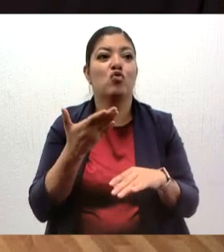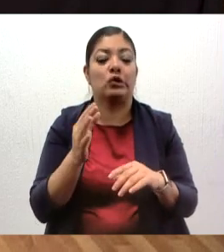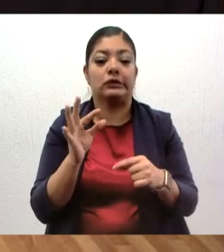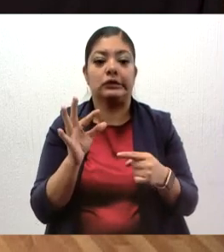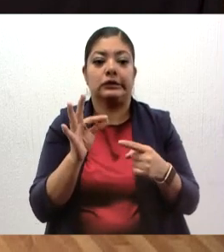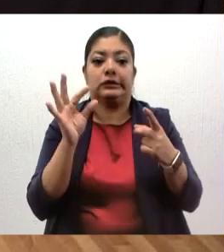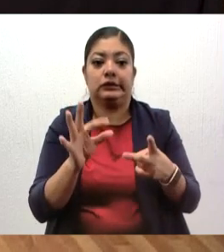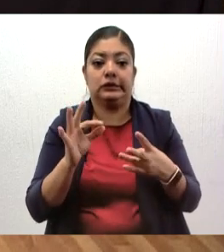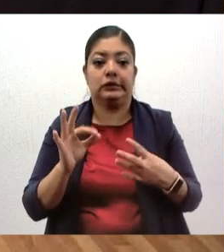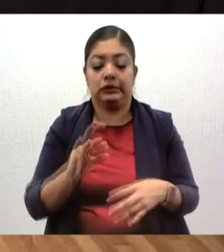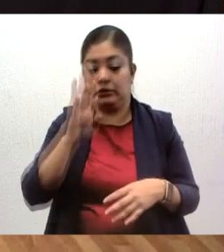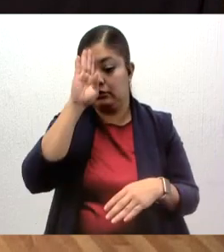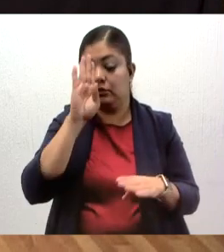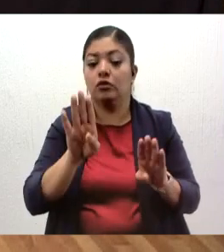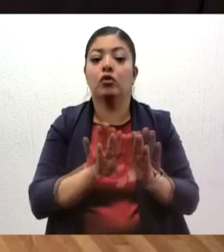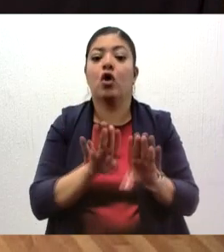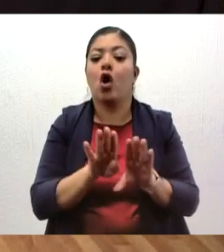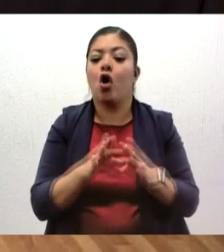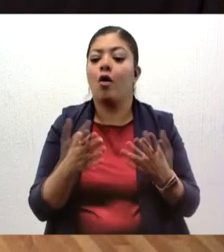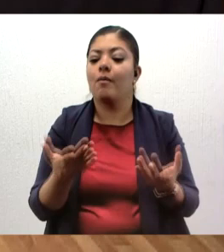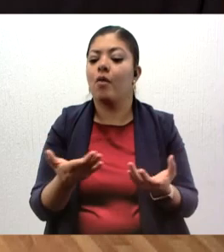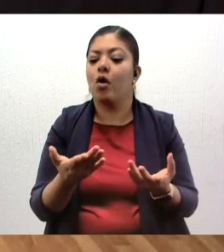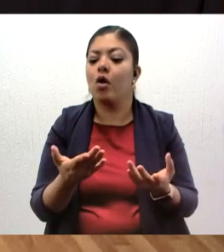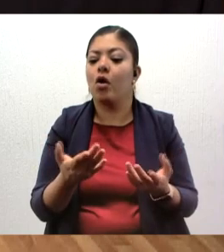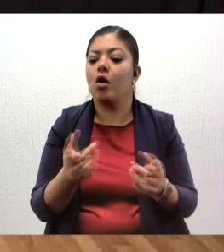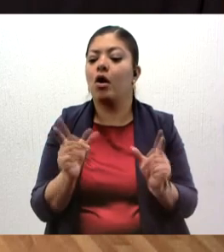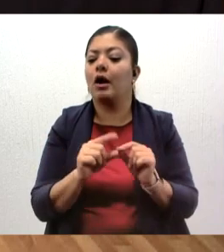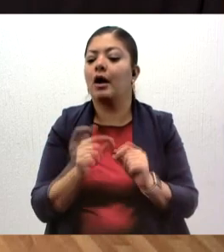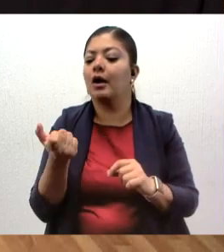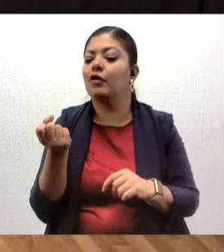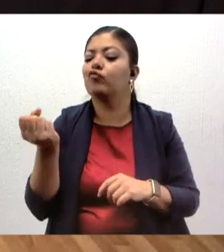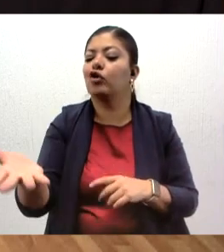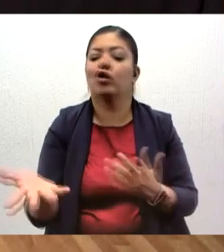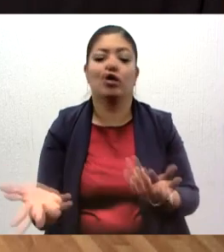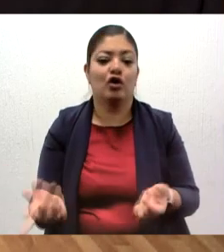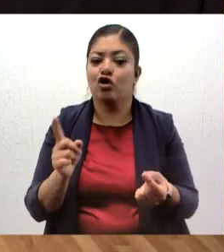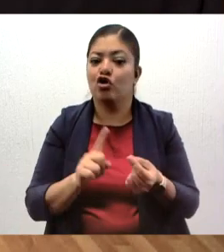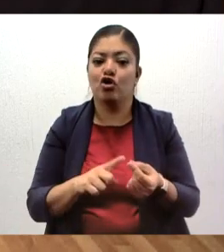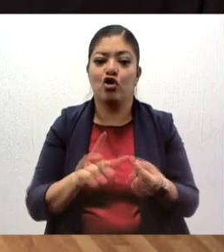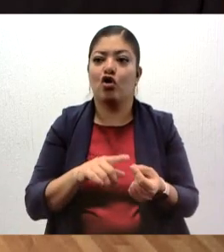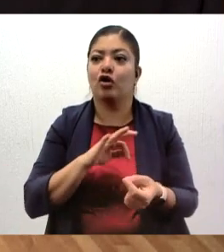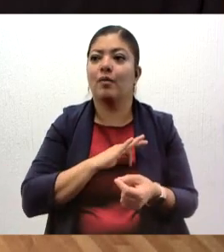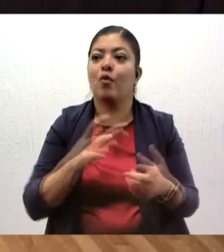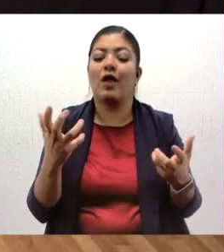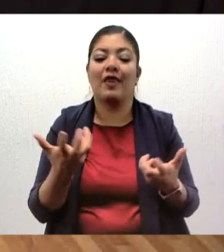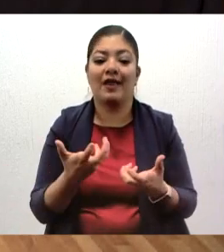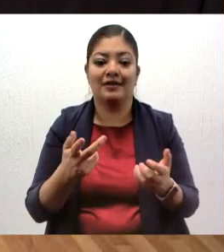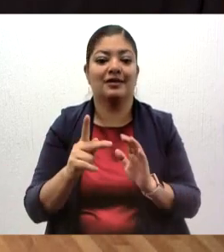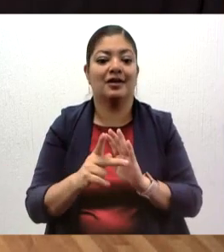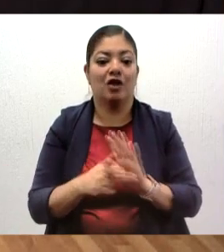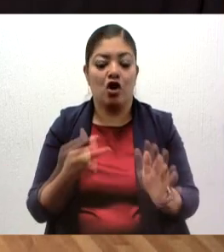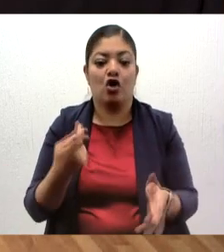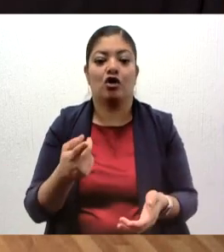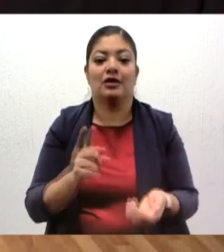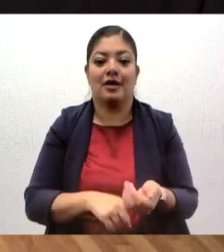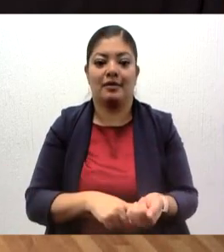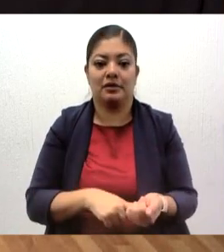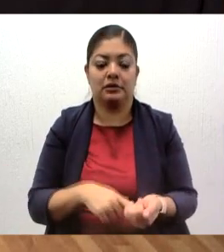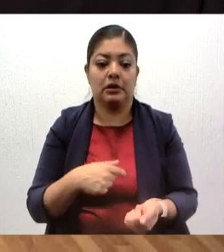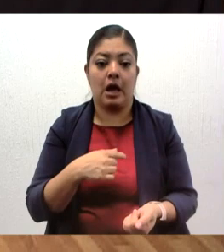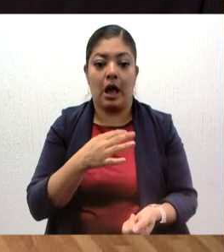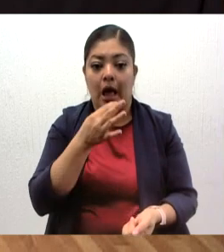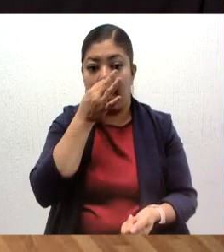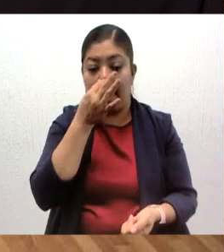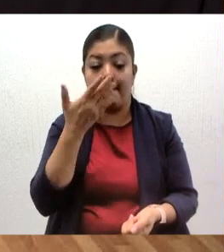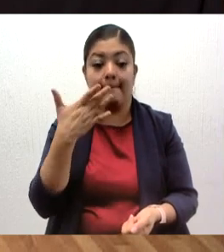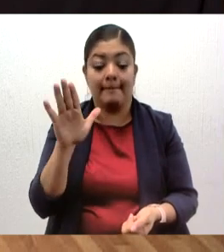una cantidad por aventar estamos generando un planteamiento de donde pudiera hacerse una reasignación apenas llegó la iniciativa